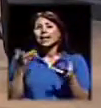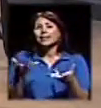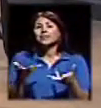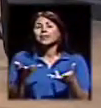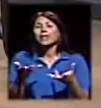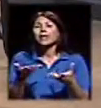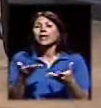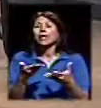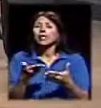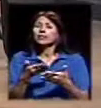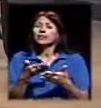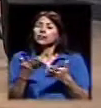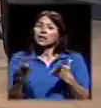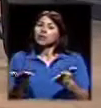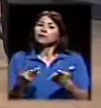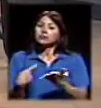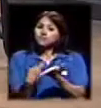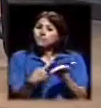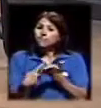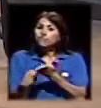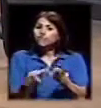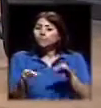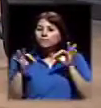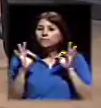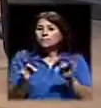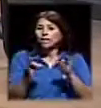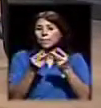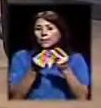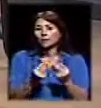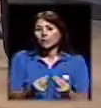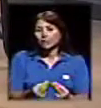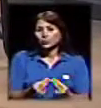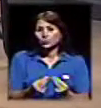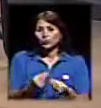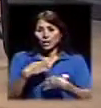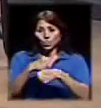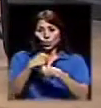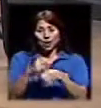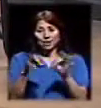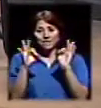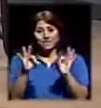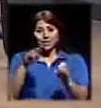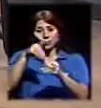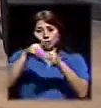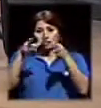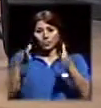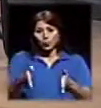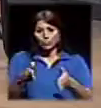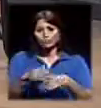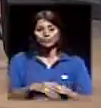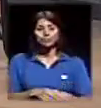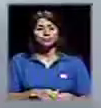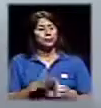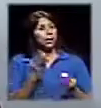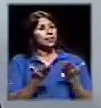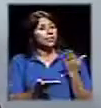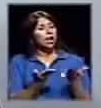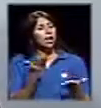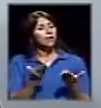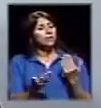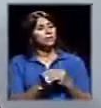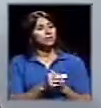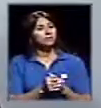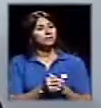mejor discusión del presupuesto por parte de los señores y las señoras legisladoras. Tal vez una interrupción, doña Marta, ahí